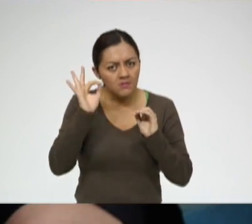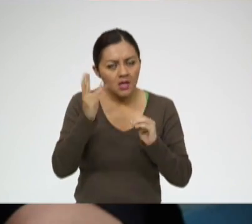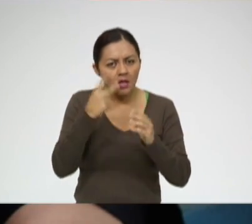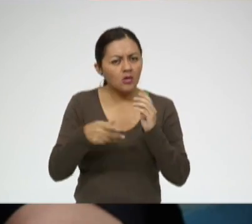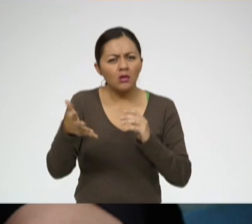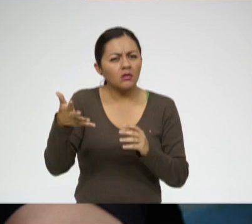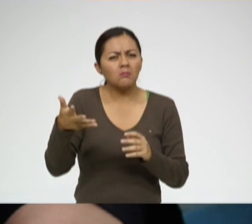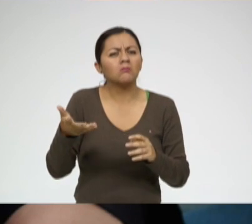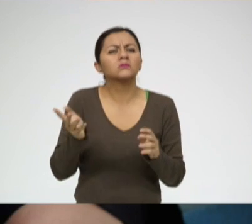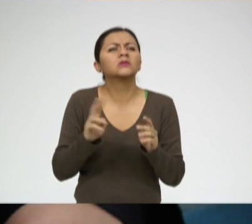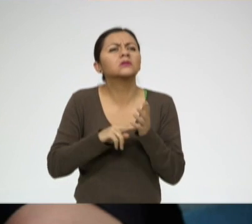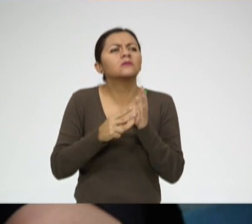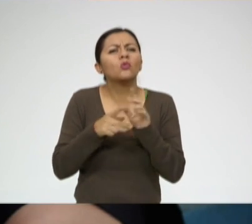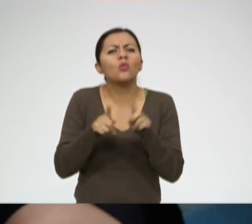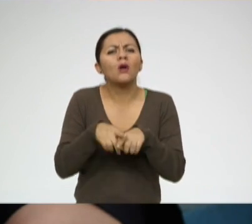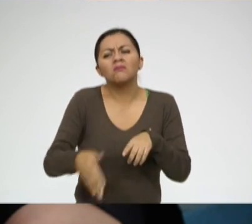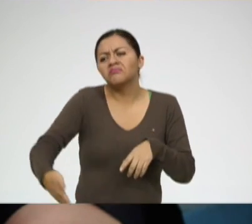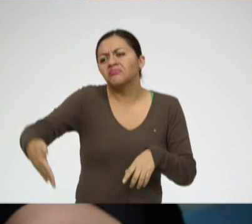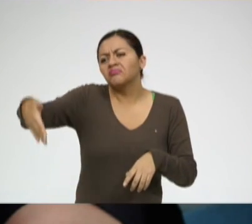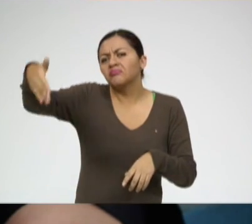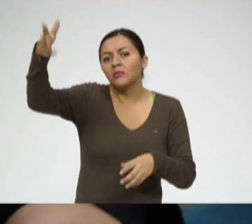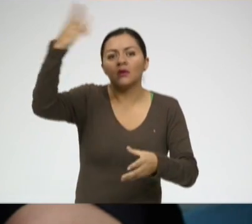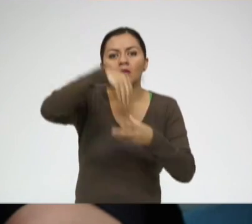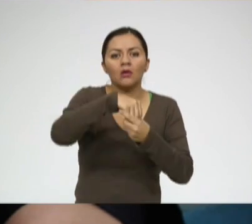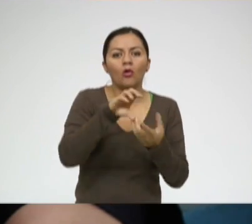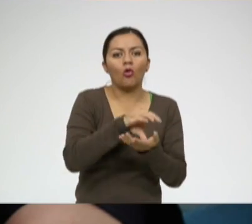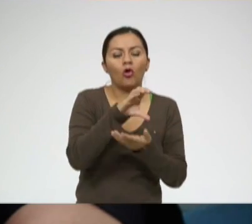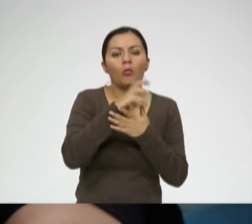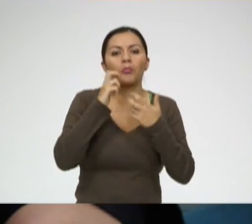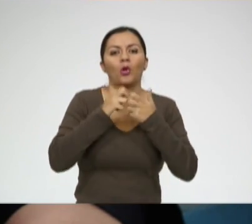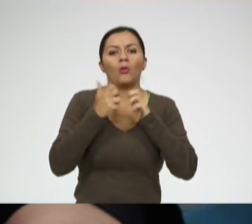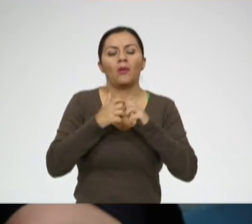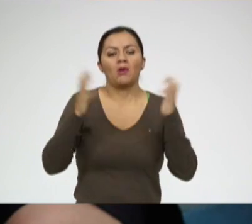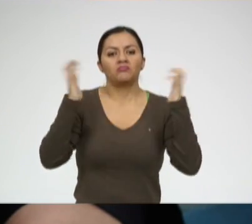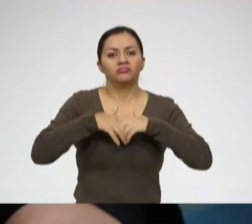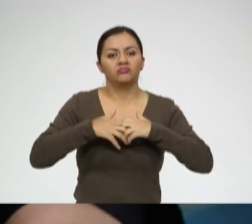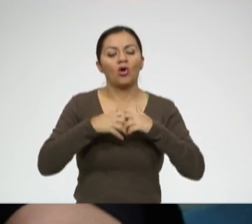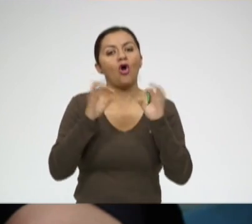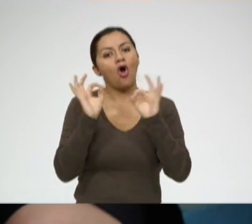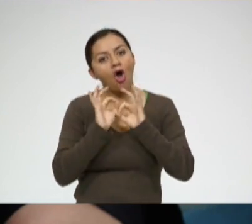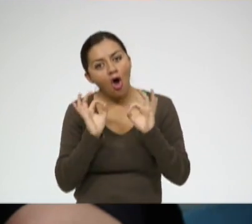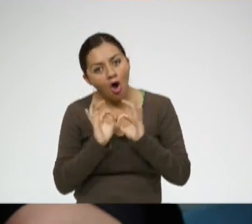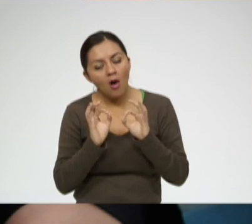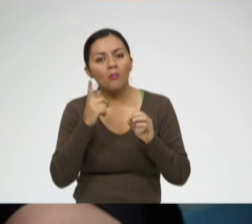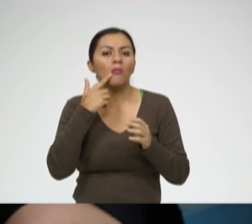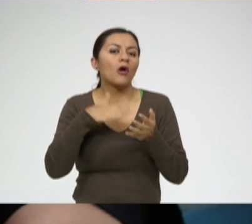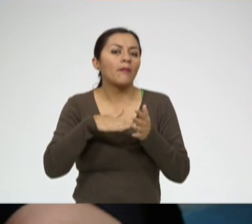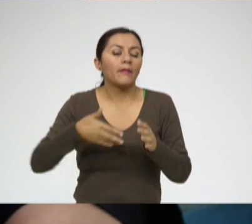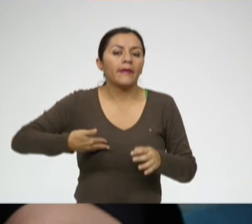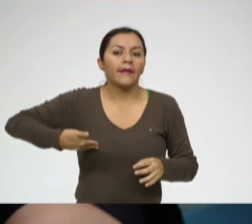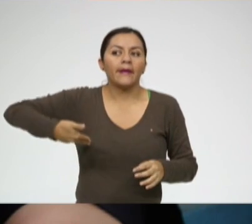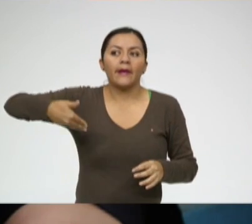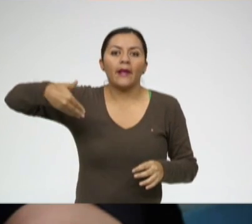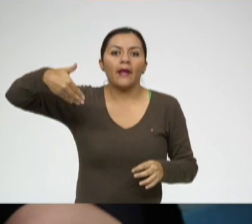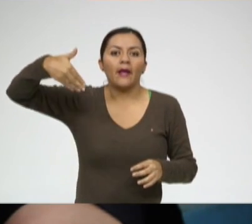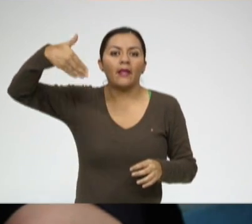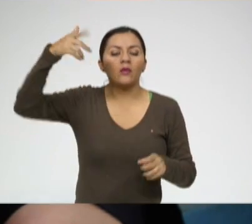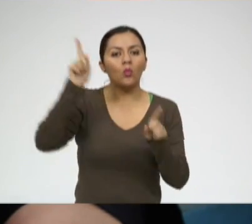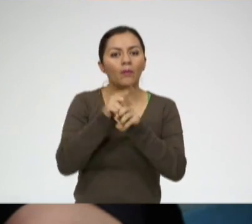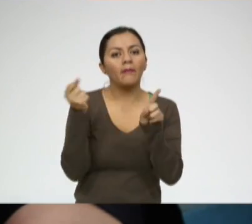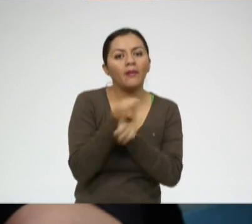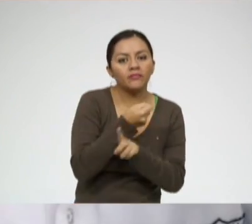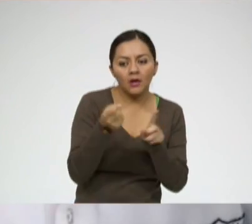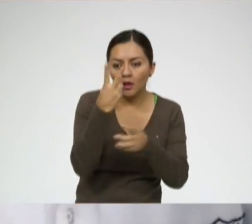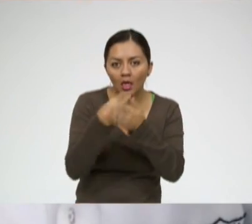y eso le causa problemas a los chicos, porque puede que cuando ellos sean grandes puedan maltratar a